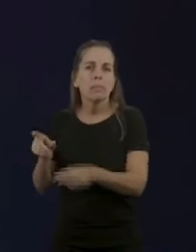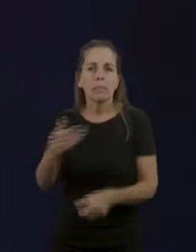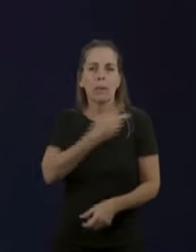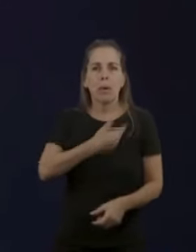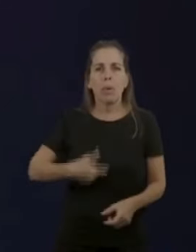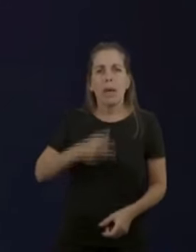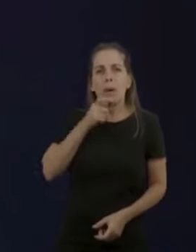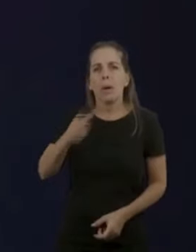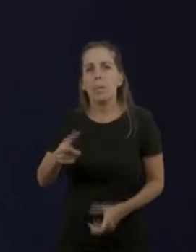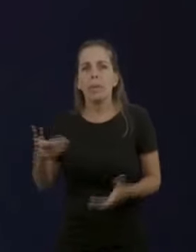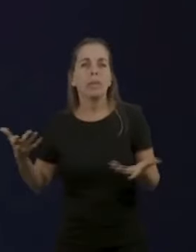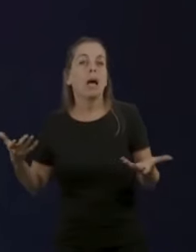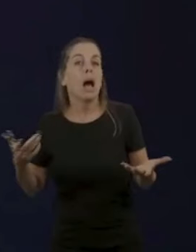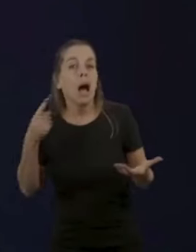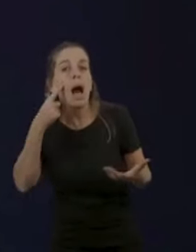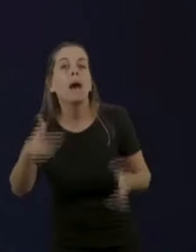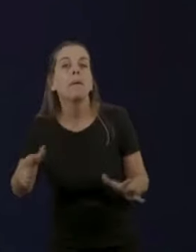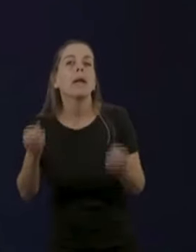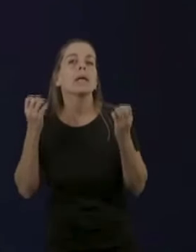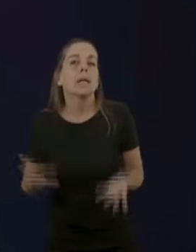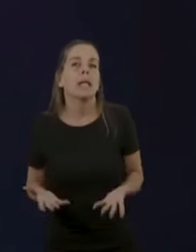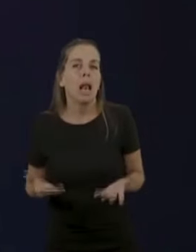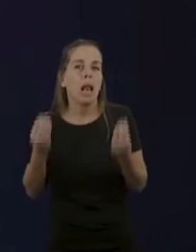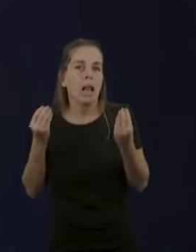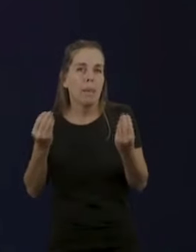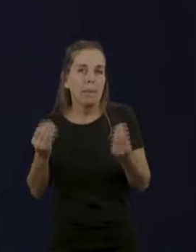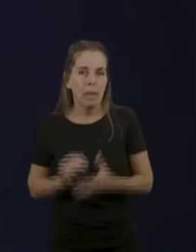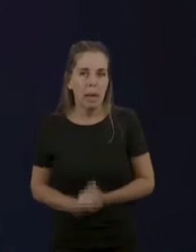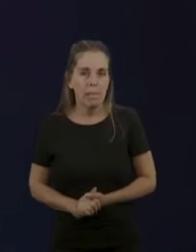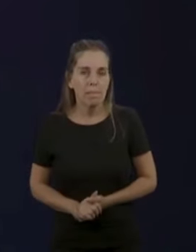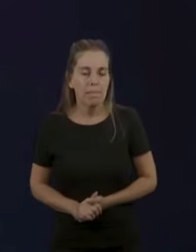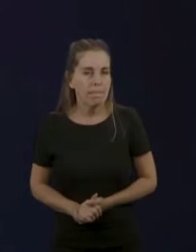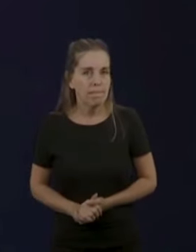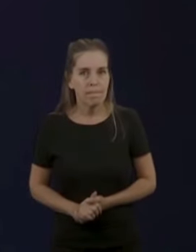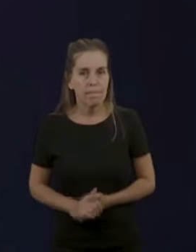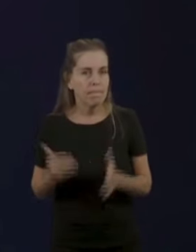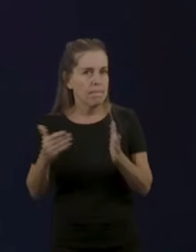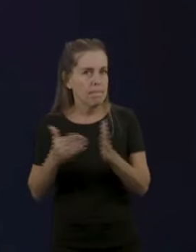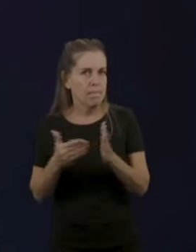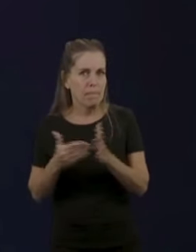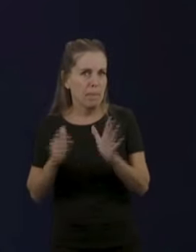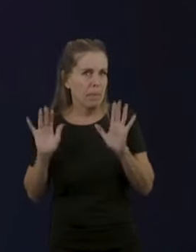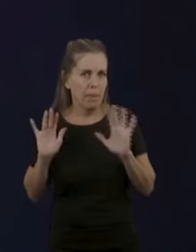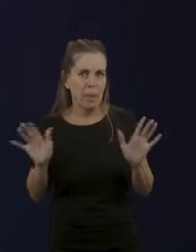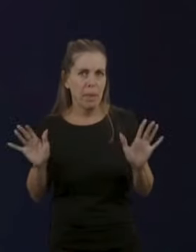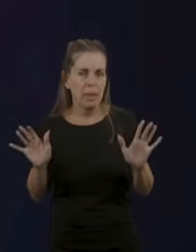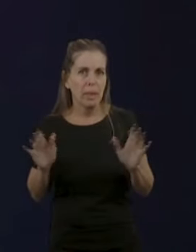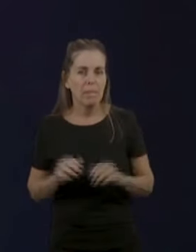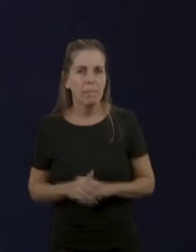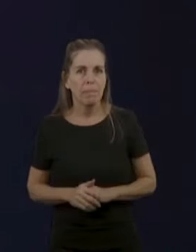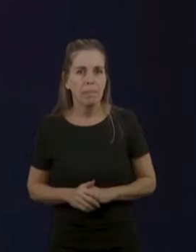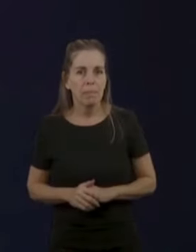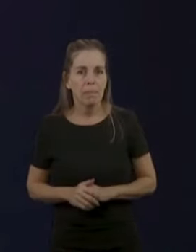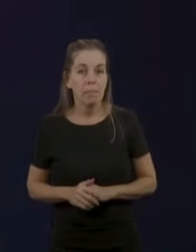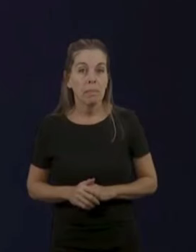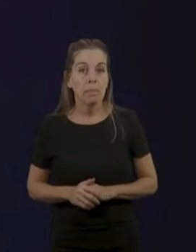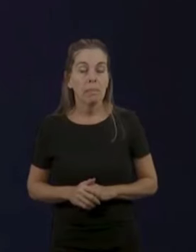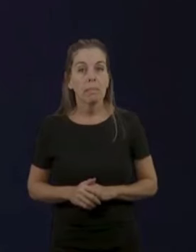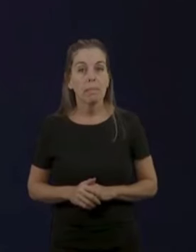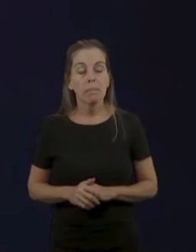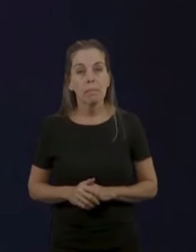será la cartera correspondiente la que le responda a su a su pregunta que debe ser o a su in que debe ser